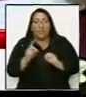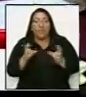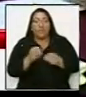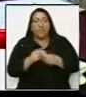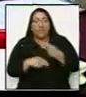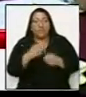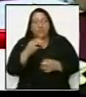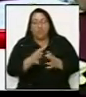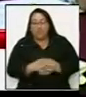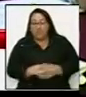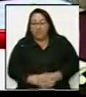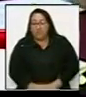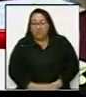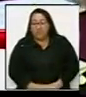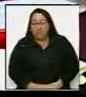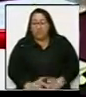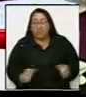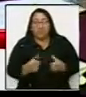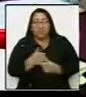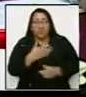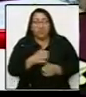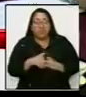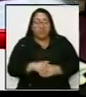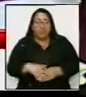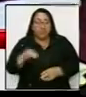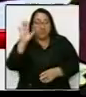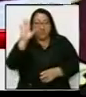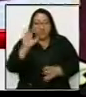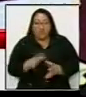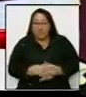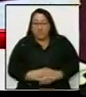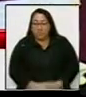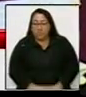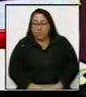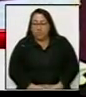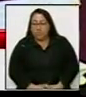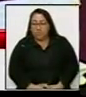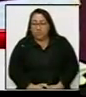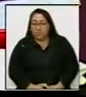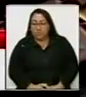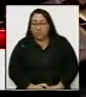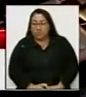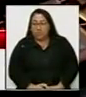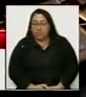Junta Nacional de Justicia. Los señores congresistas que estén a favor, sírvanse levantar la mano.